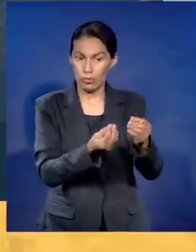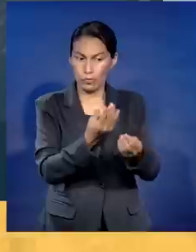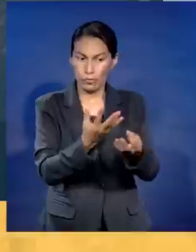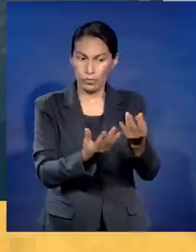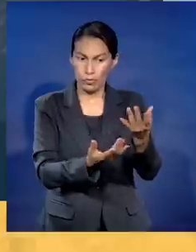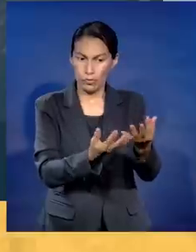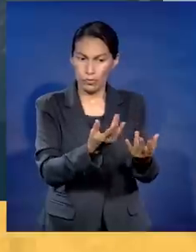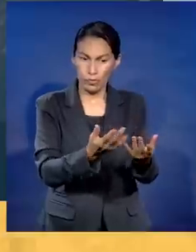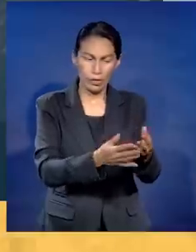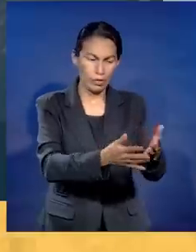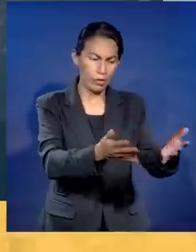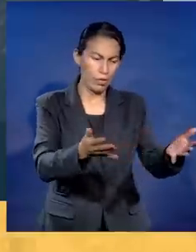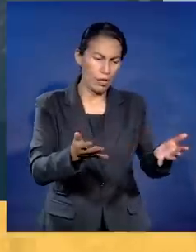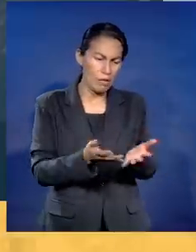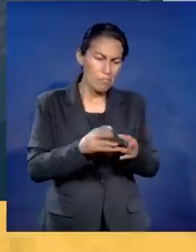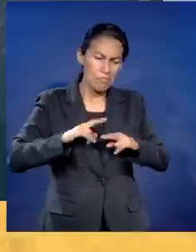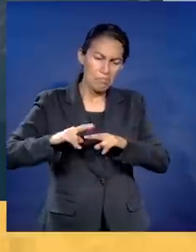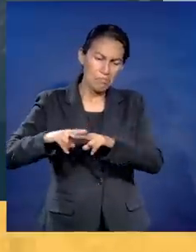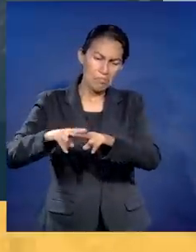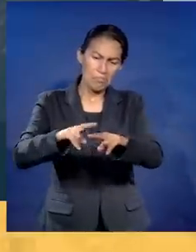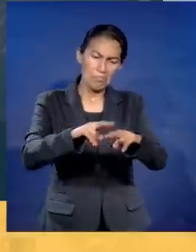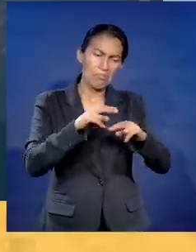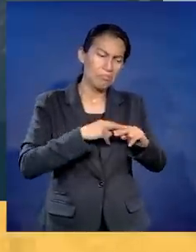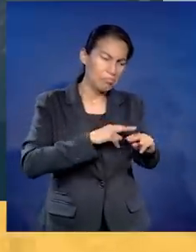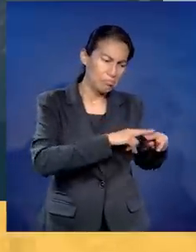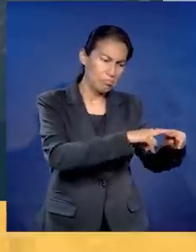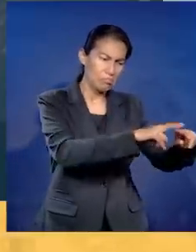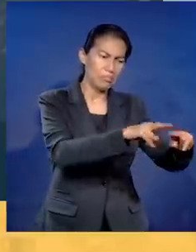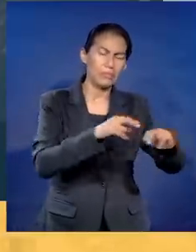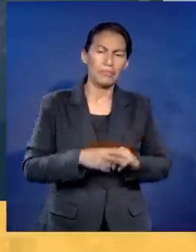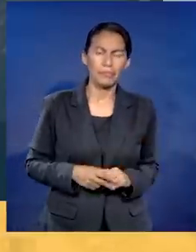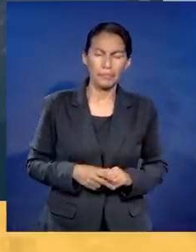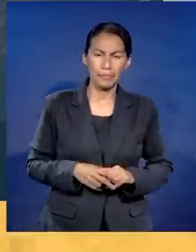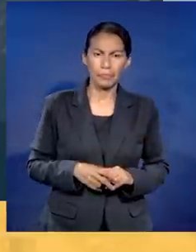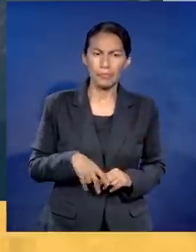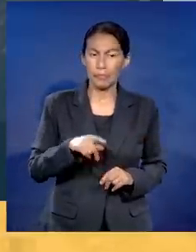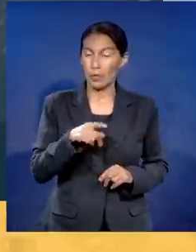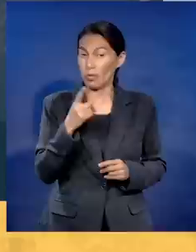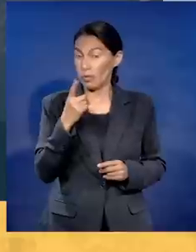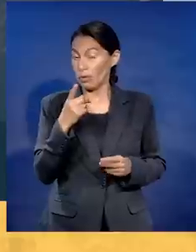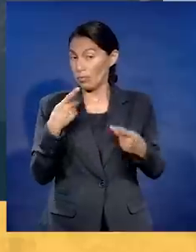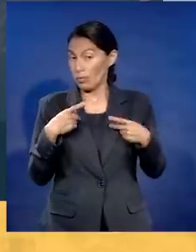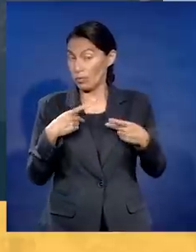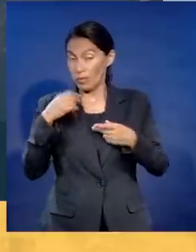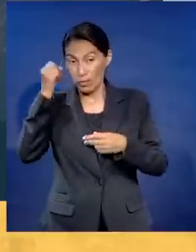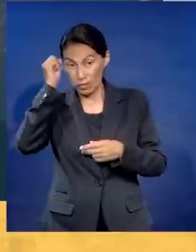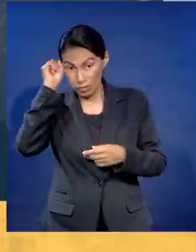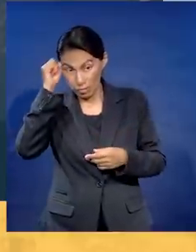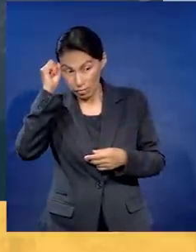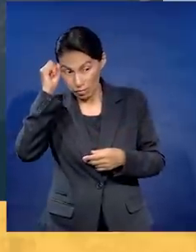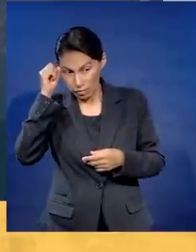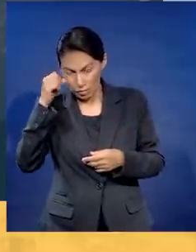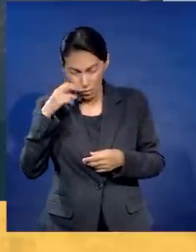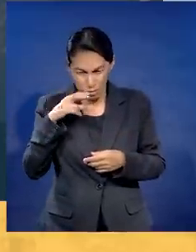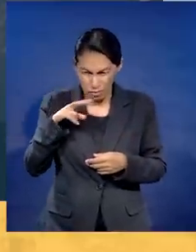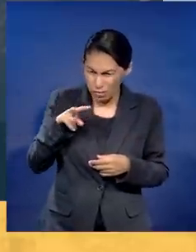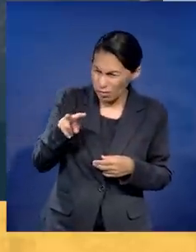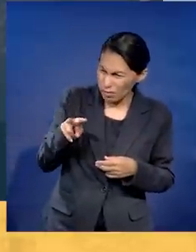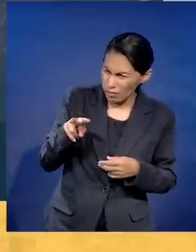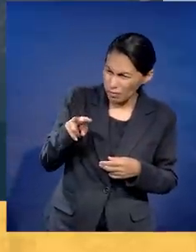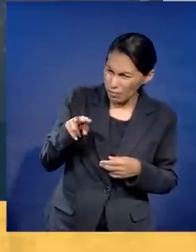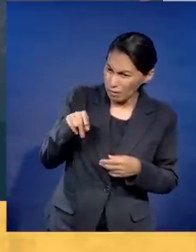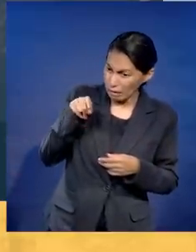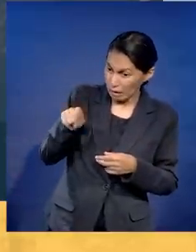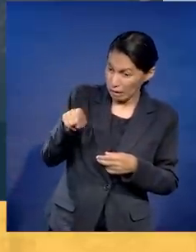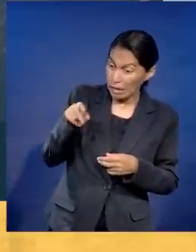se sentaron alrededor y Pedro se sentó también entre ellos. Pero una criada, al verle sentado al fuego, se